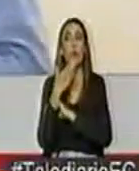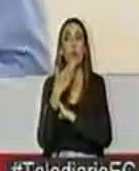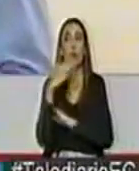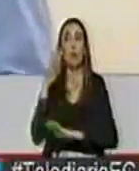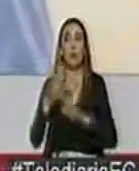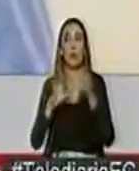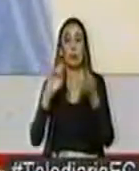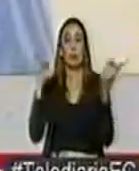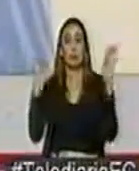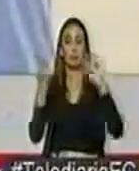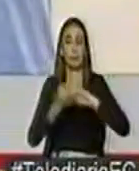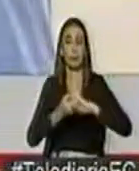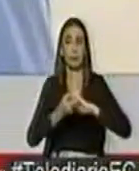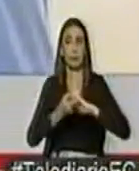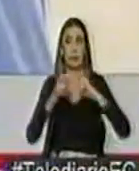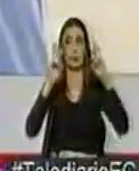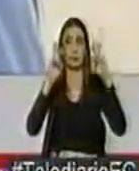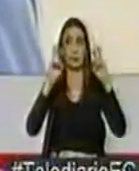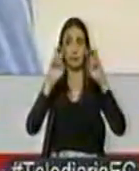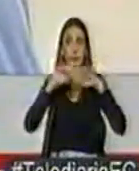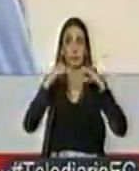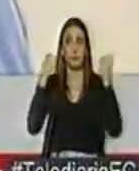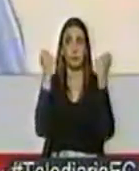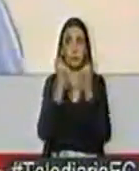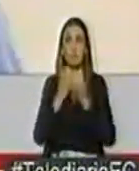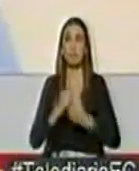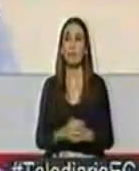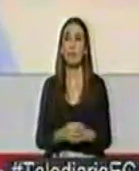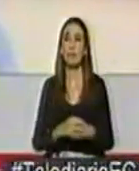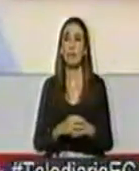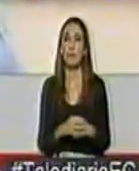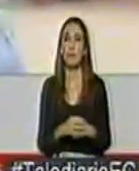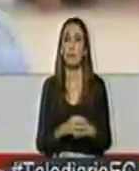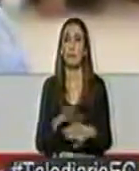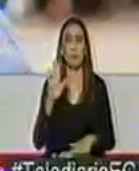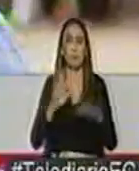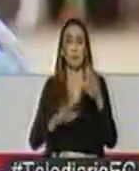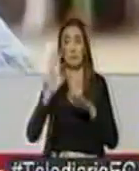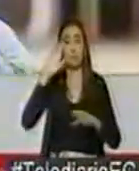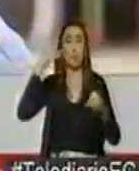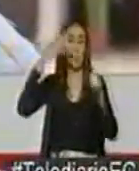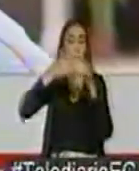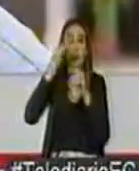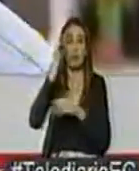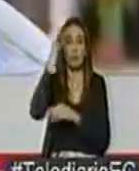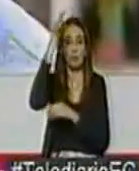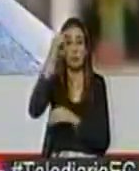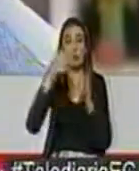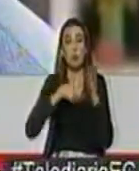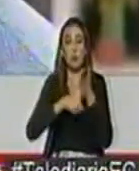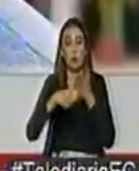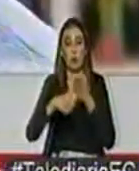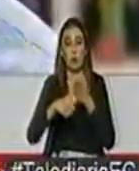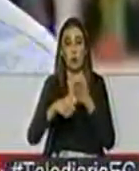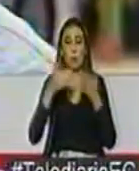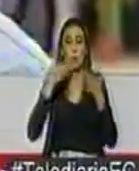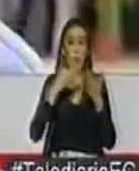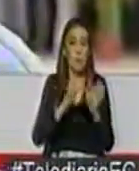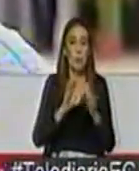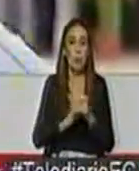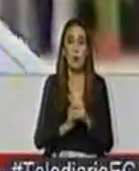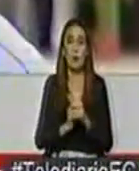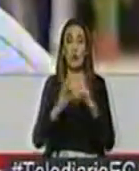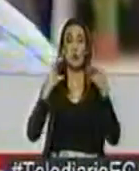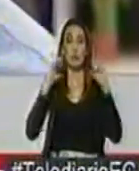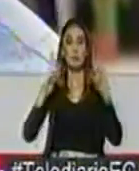hubo un cambio importante, en materia de lo social se plantea cuáles son las perspectivas o cuál es el futuro de estos ministerios. Por ejemplo, en el caso de salud, en el caso